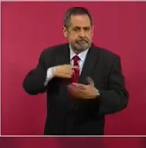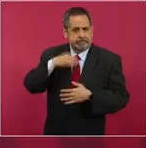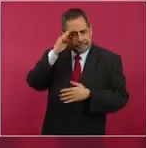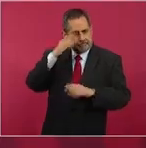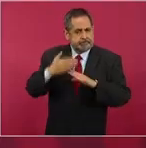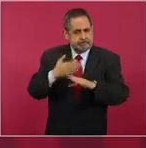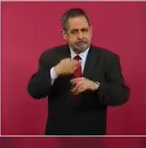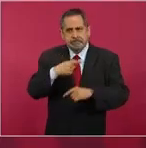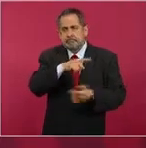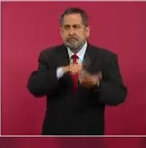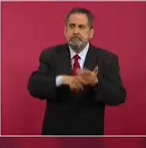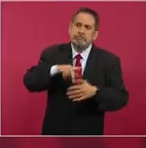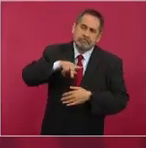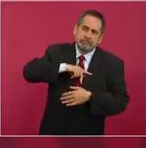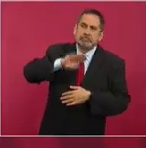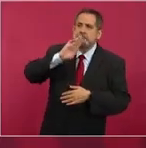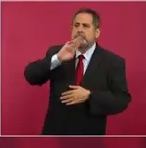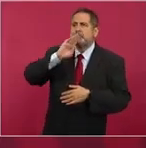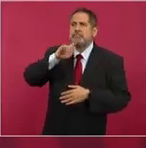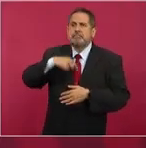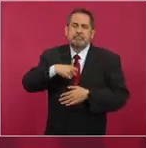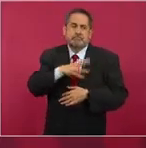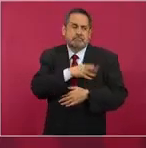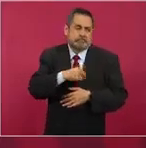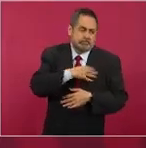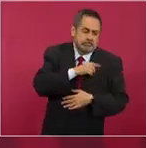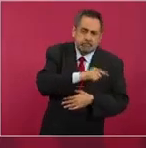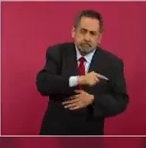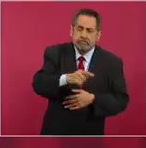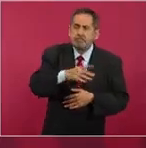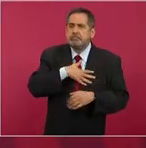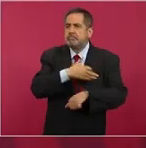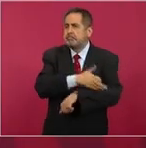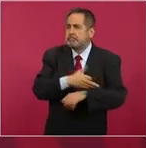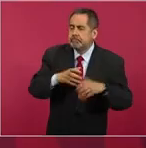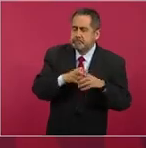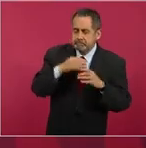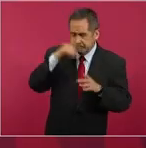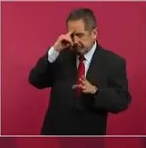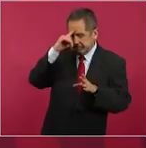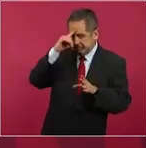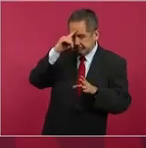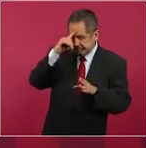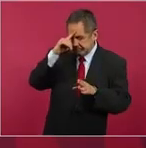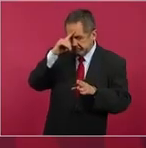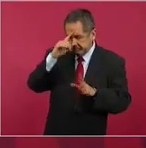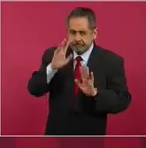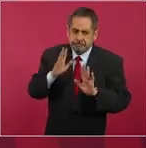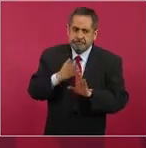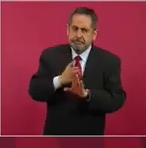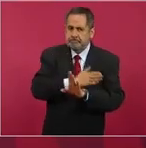sino en sus madres, en sus hijos, en sus familiares,